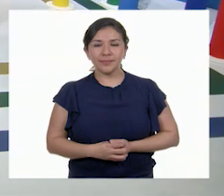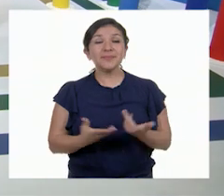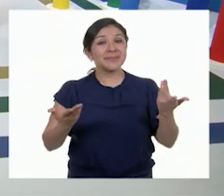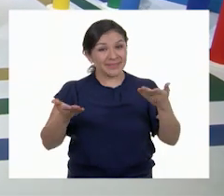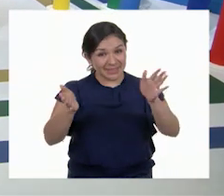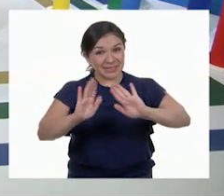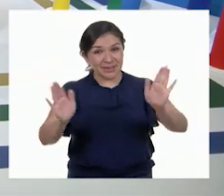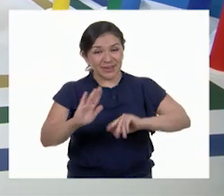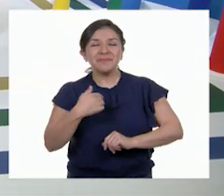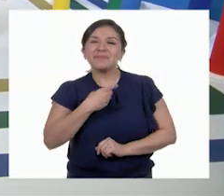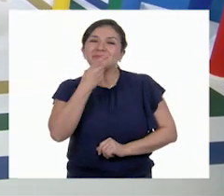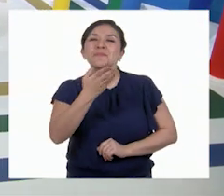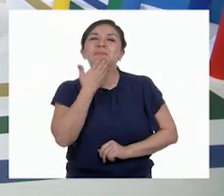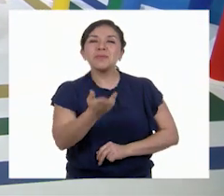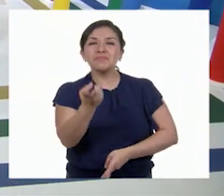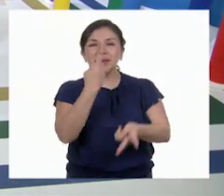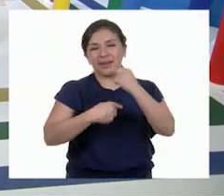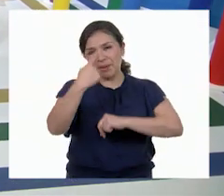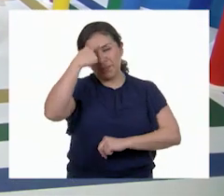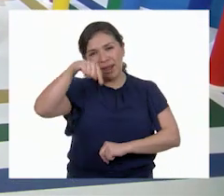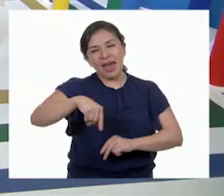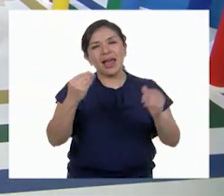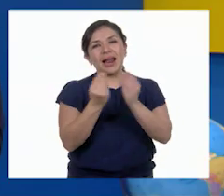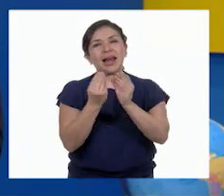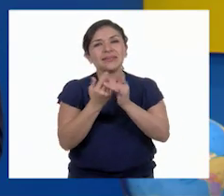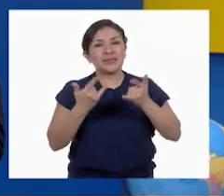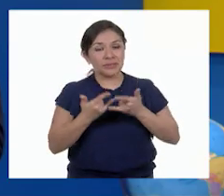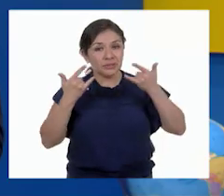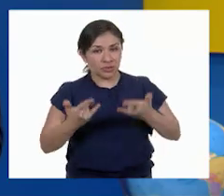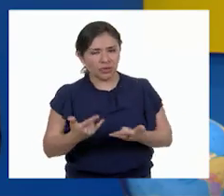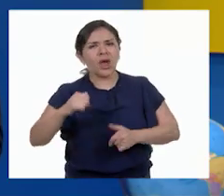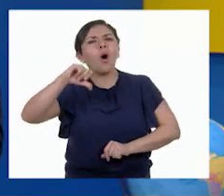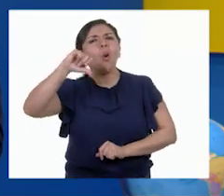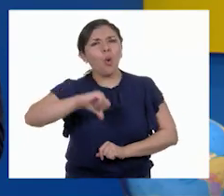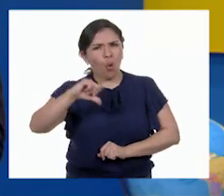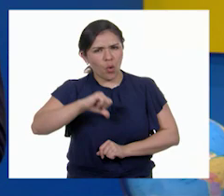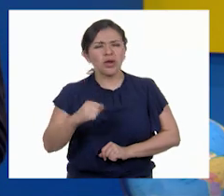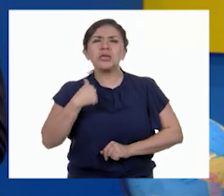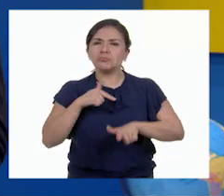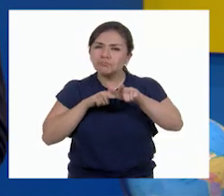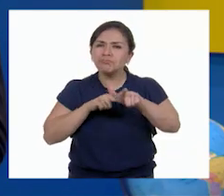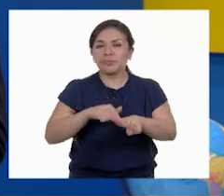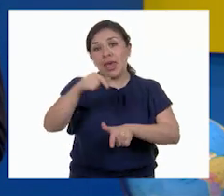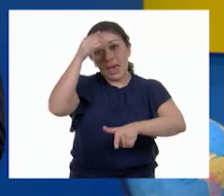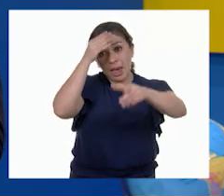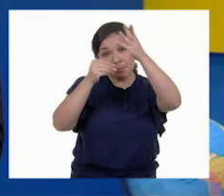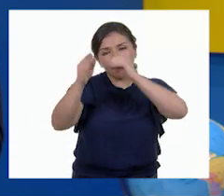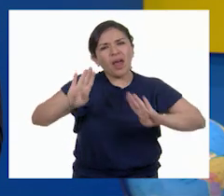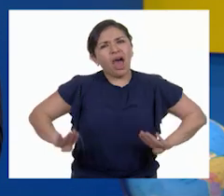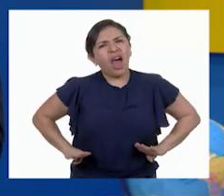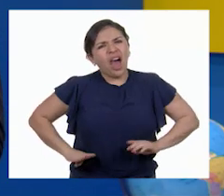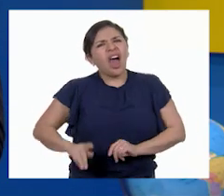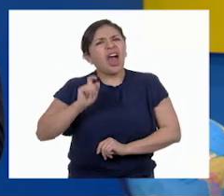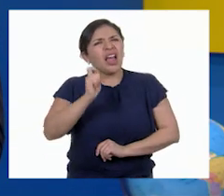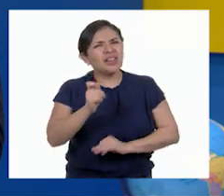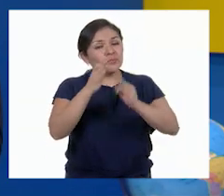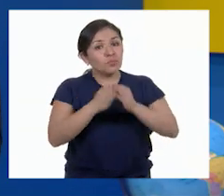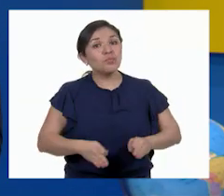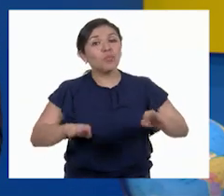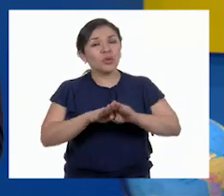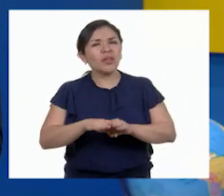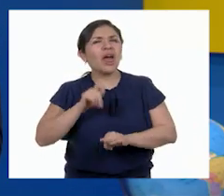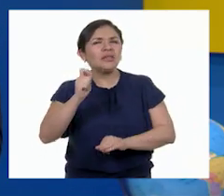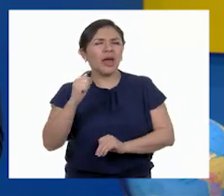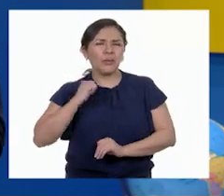Hola, les doy la bienvenida a su clase de historia. El día de hoy vamos a continuar aprendiendo las características más importantes